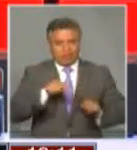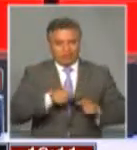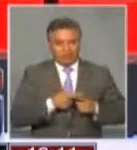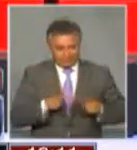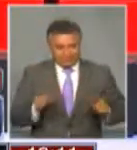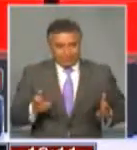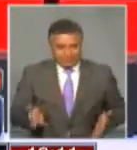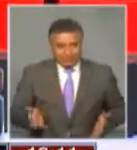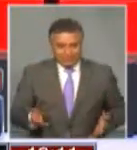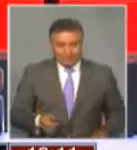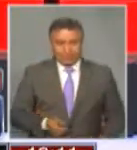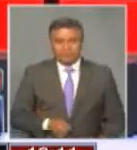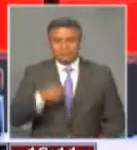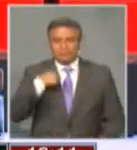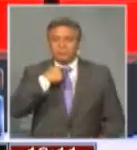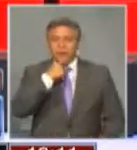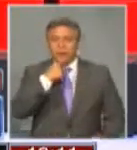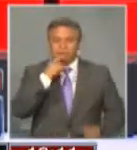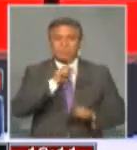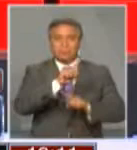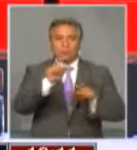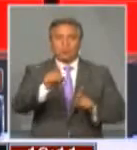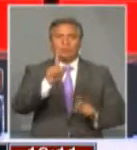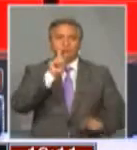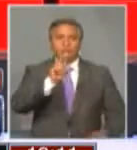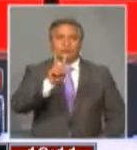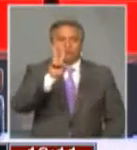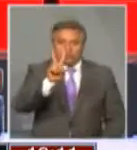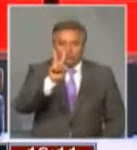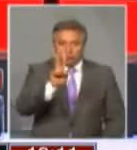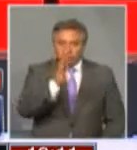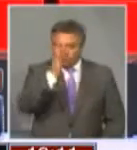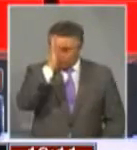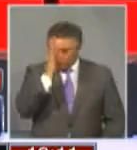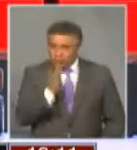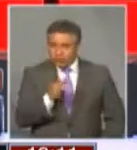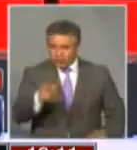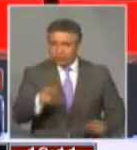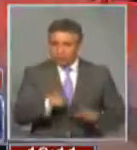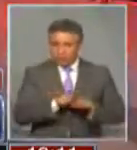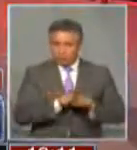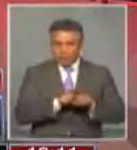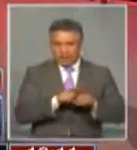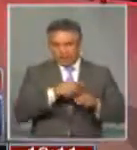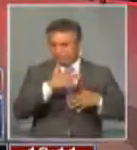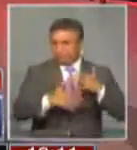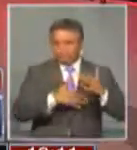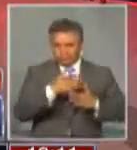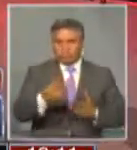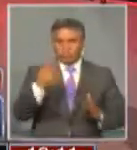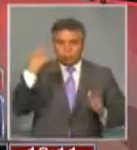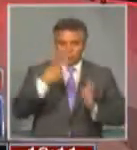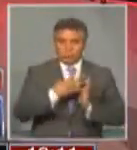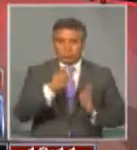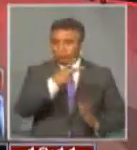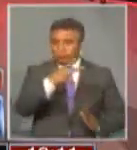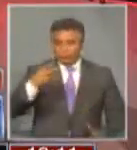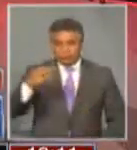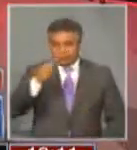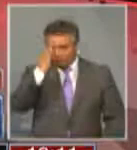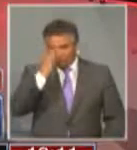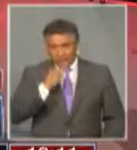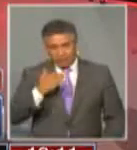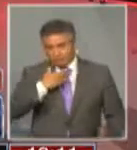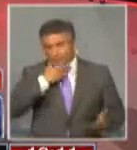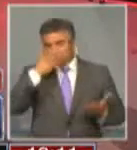preguntarle, claro, hay dos funcionarios que están empañando la labor de más de 4.000. 4.200 funcionarios. Exactamente,